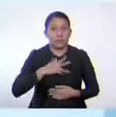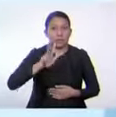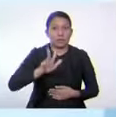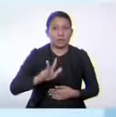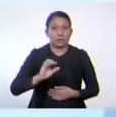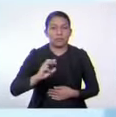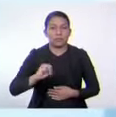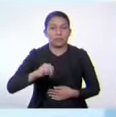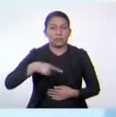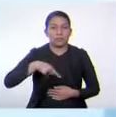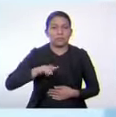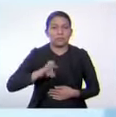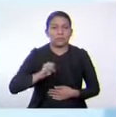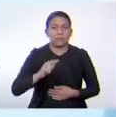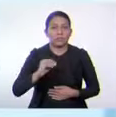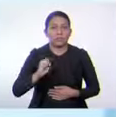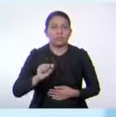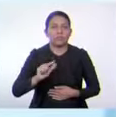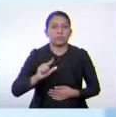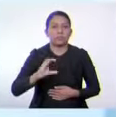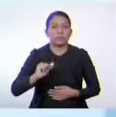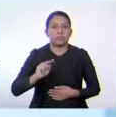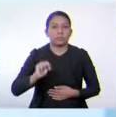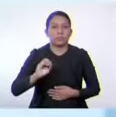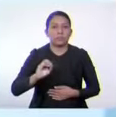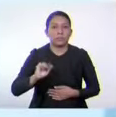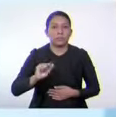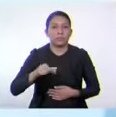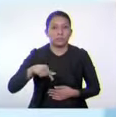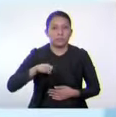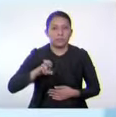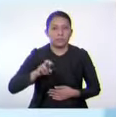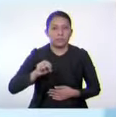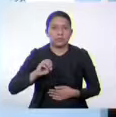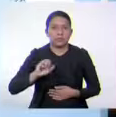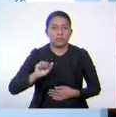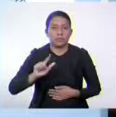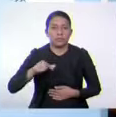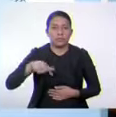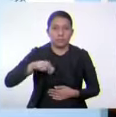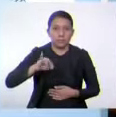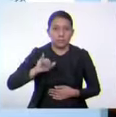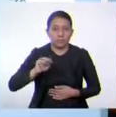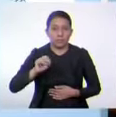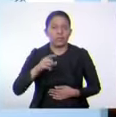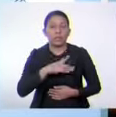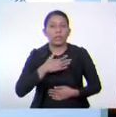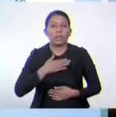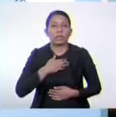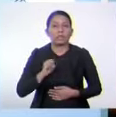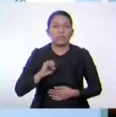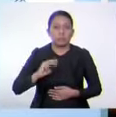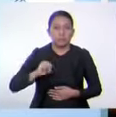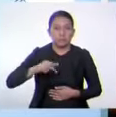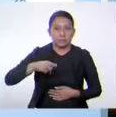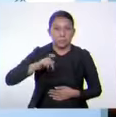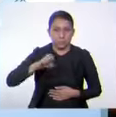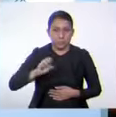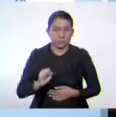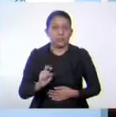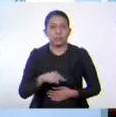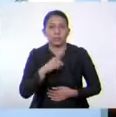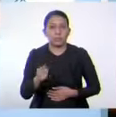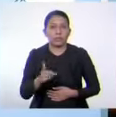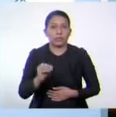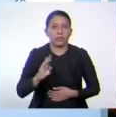mismos, que es un alcano, un alqueno y un alquino. Si te fijas, este tiene enlaces simples, este tiene enlaces dobles y